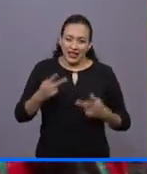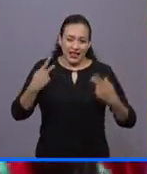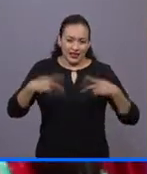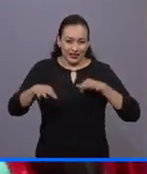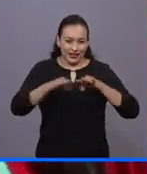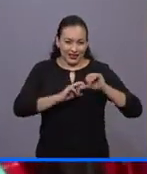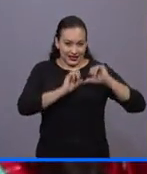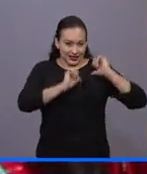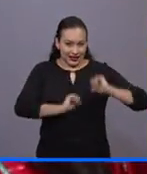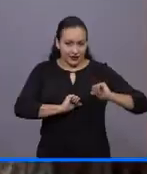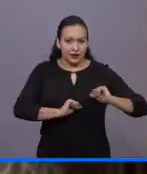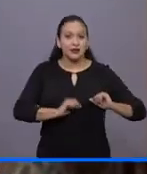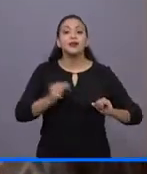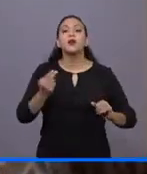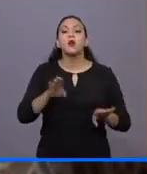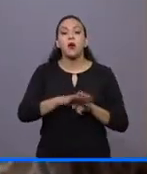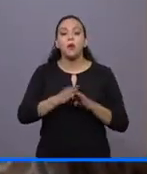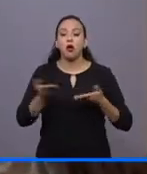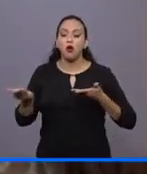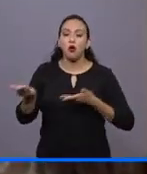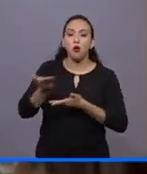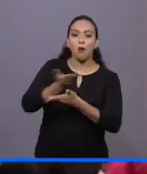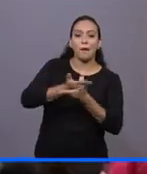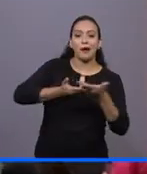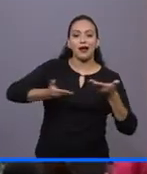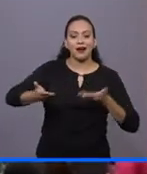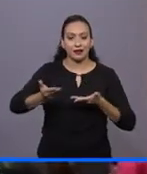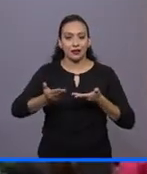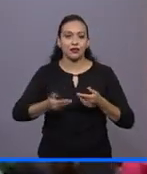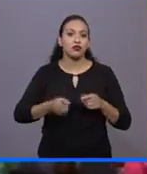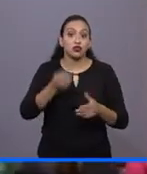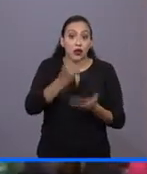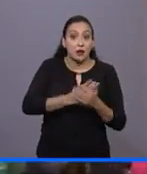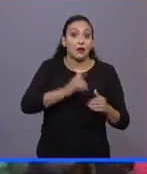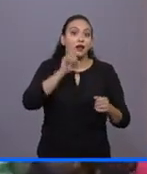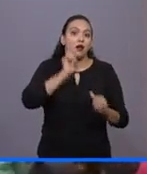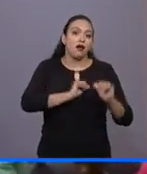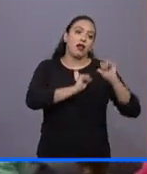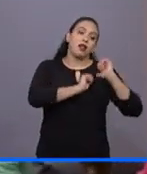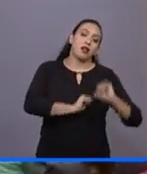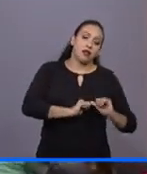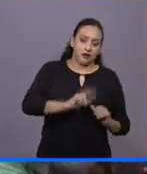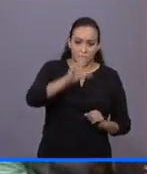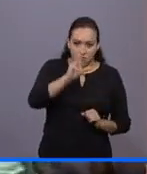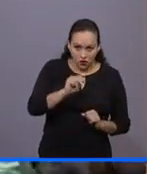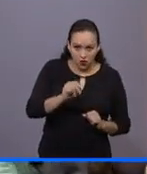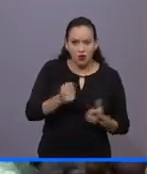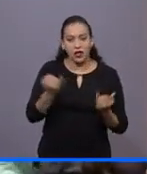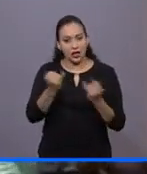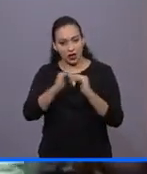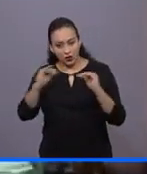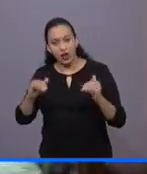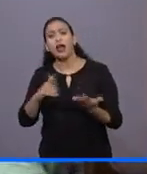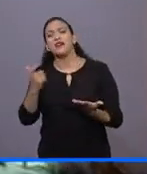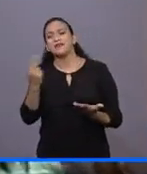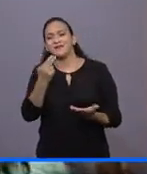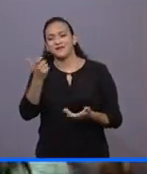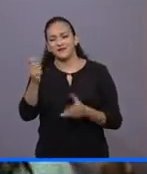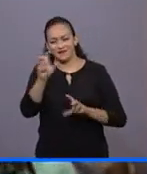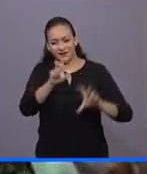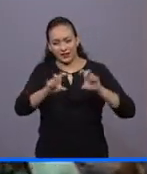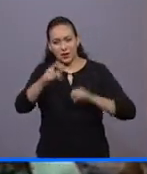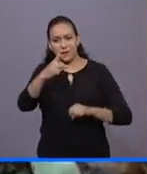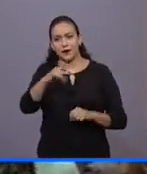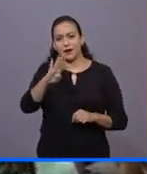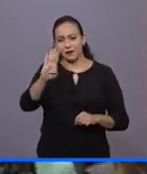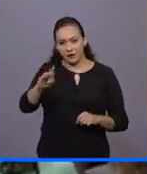de cuidado sean compartidos, no una actividad exclusiva de mujeres, por lo que se requiere invertir un 4.7% del